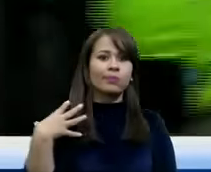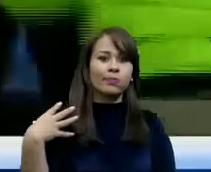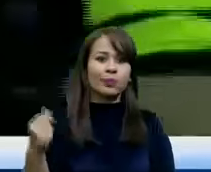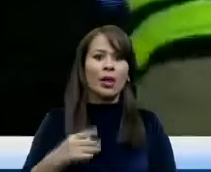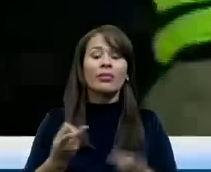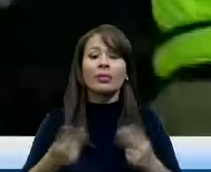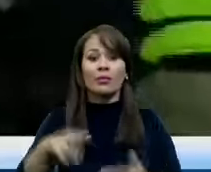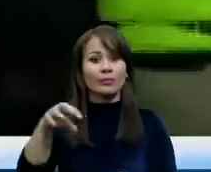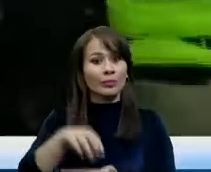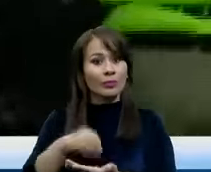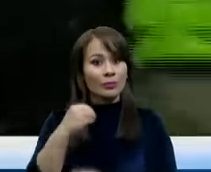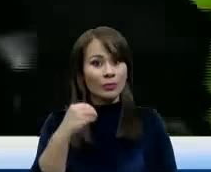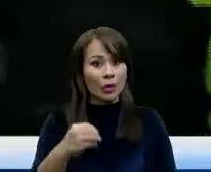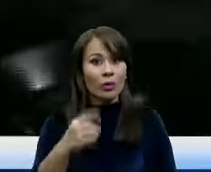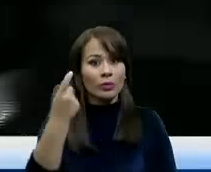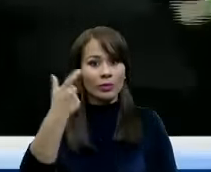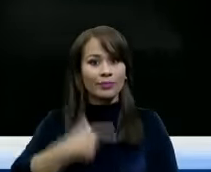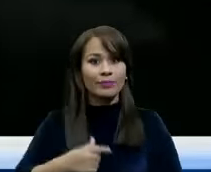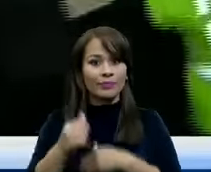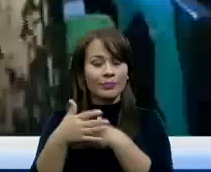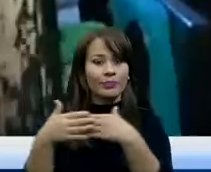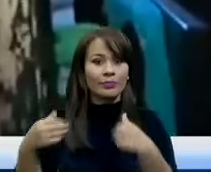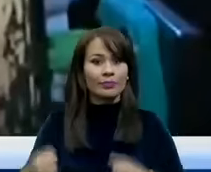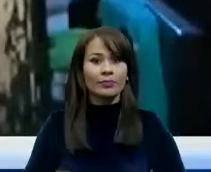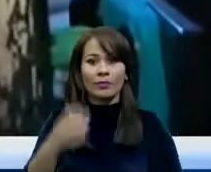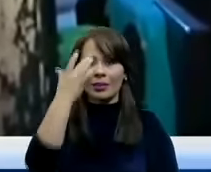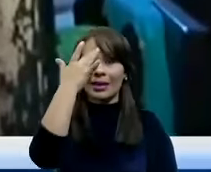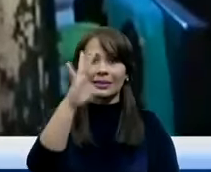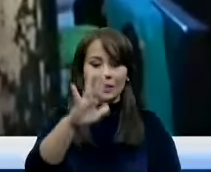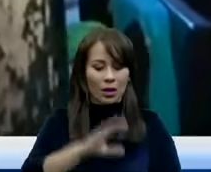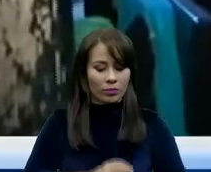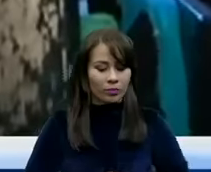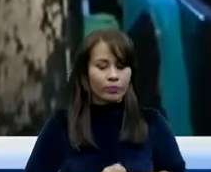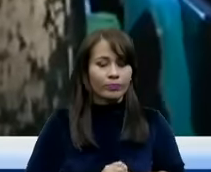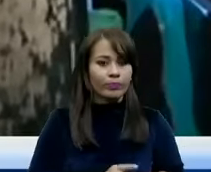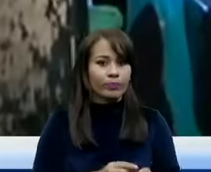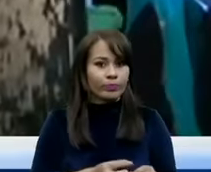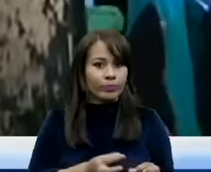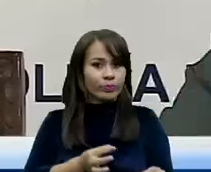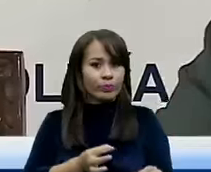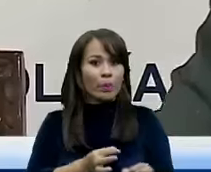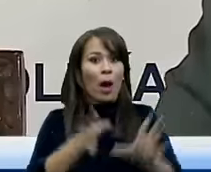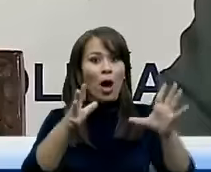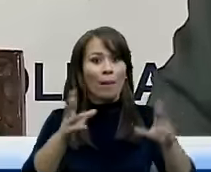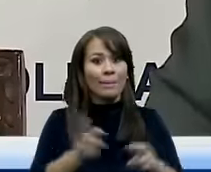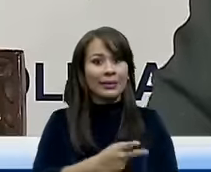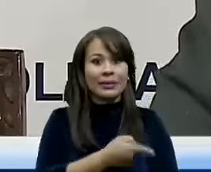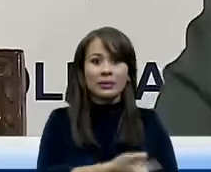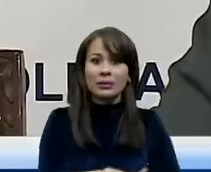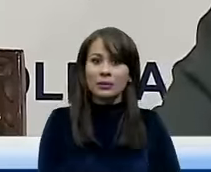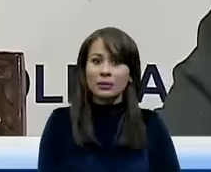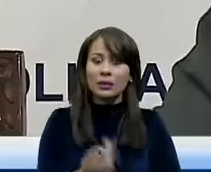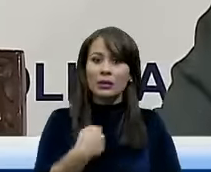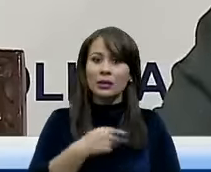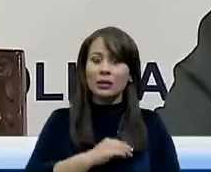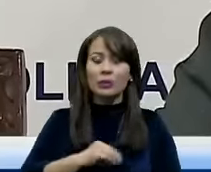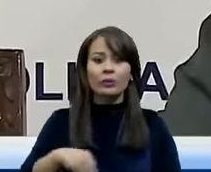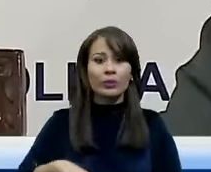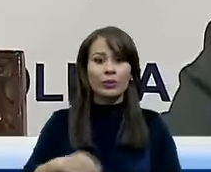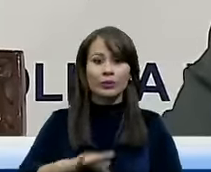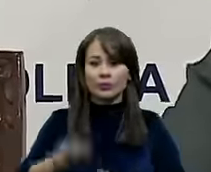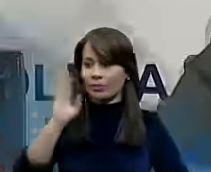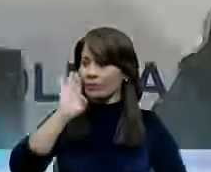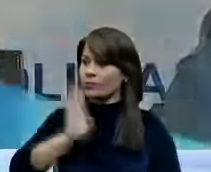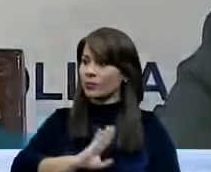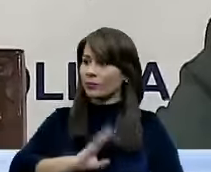la provincia del Oro, una persona fue detenida con 5 minas antipersonales en su posesión. El caso en particular pues tenía un seguimiento ya por